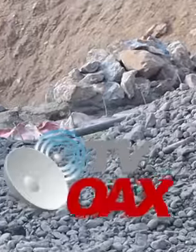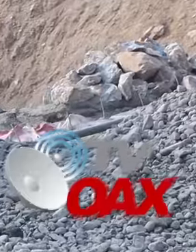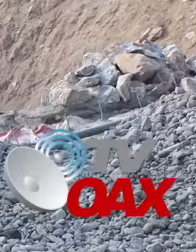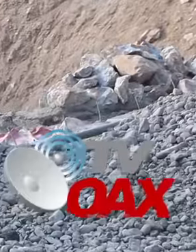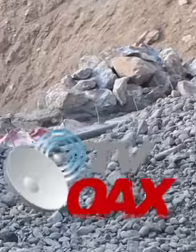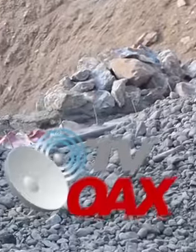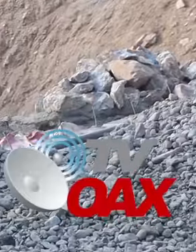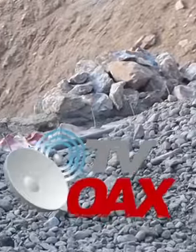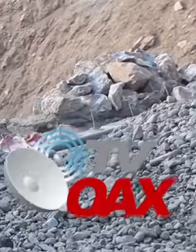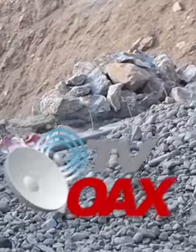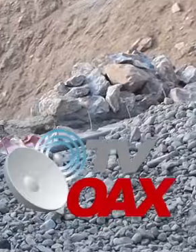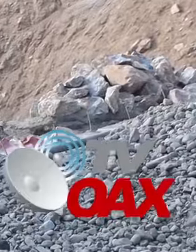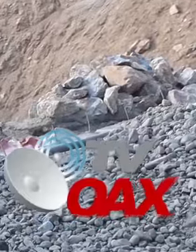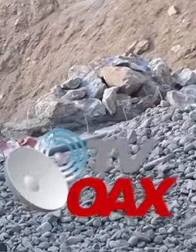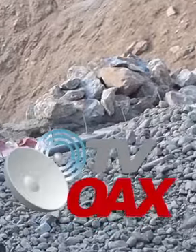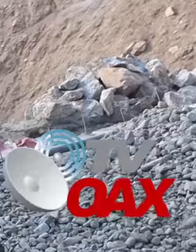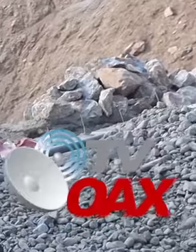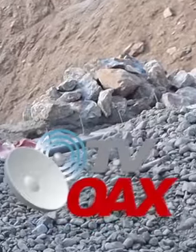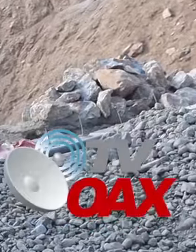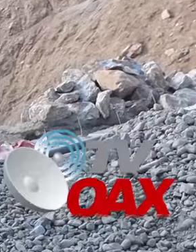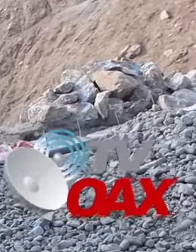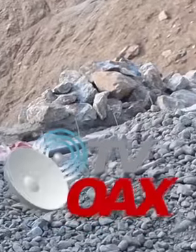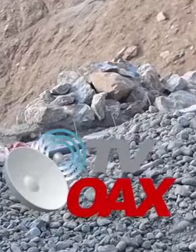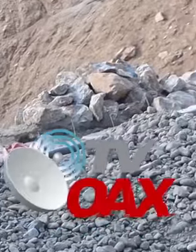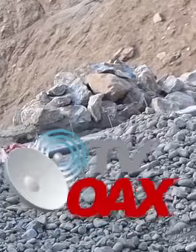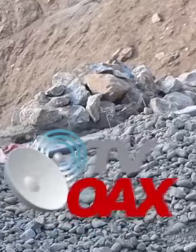hombres y mujeres. Las mujeres